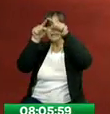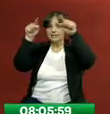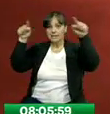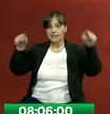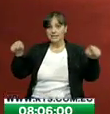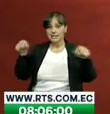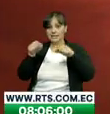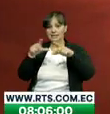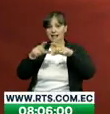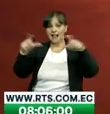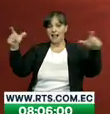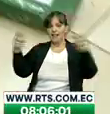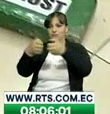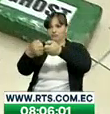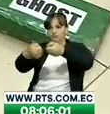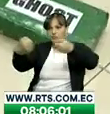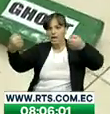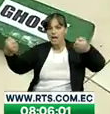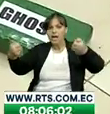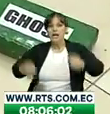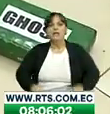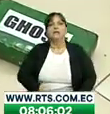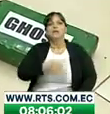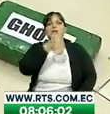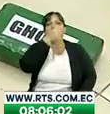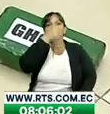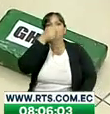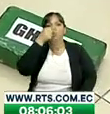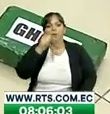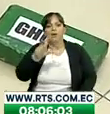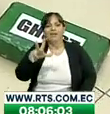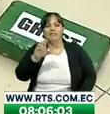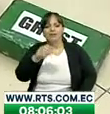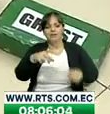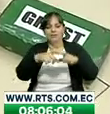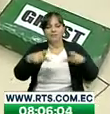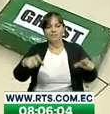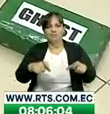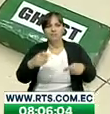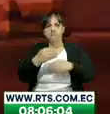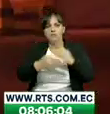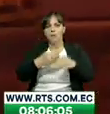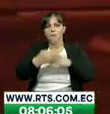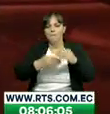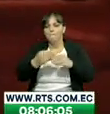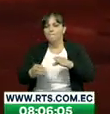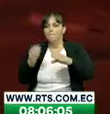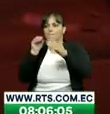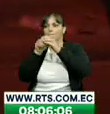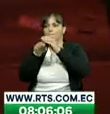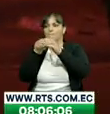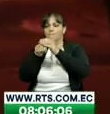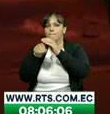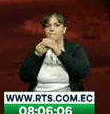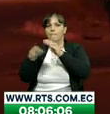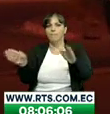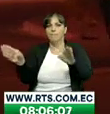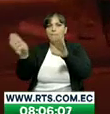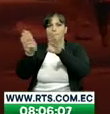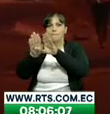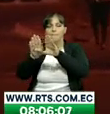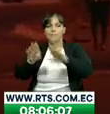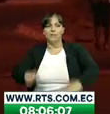horas se trata de al menos 30 bloques de clorhidrato de cocaína que fueron detectados por canes amaestrados